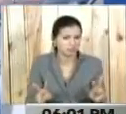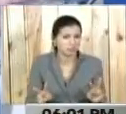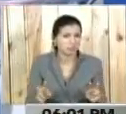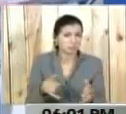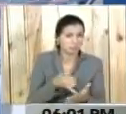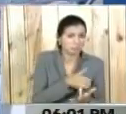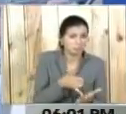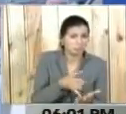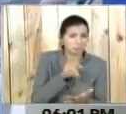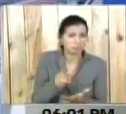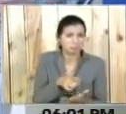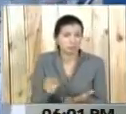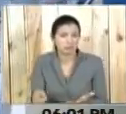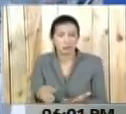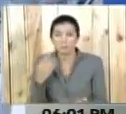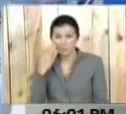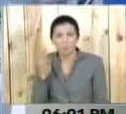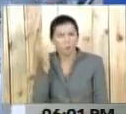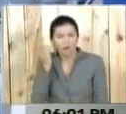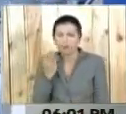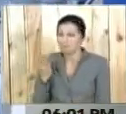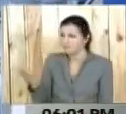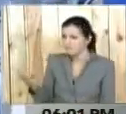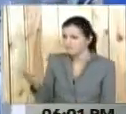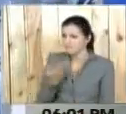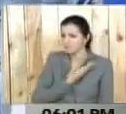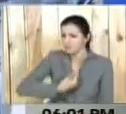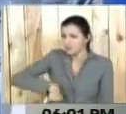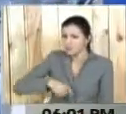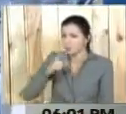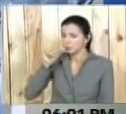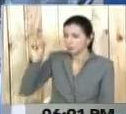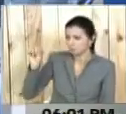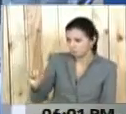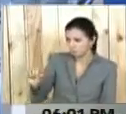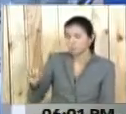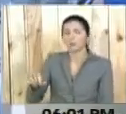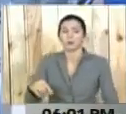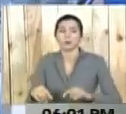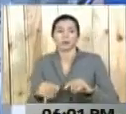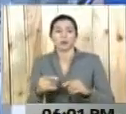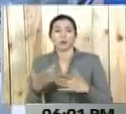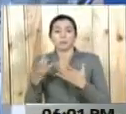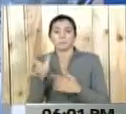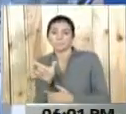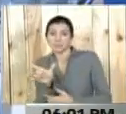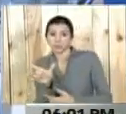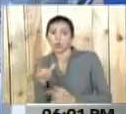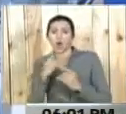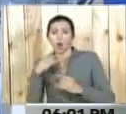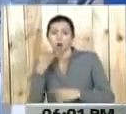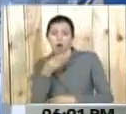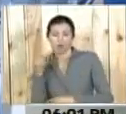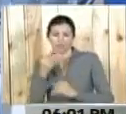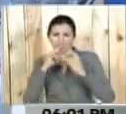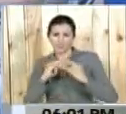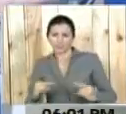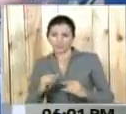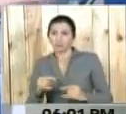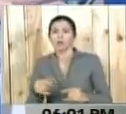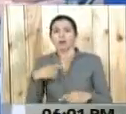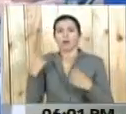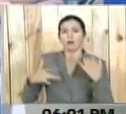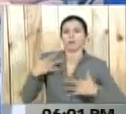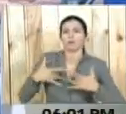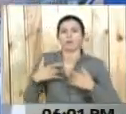al presidente diciendo una cosa, al PSUV en un campamento, en una onda navideña y tal, pero ve a Capriles diciendo que él puede ir a Miraflores a hacer lo que le dé